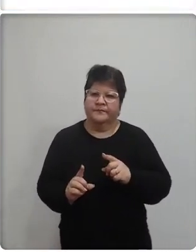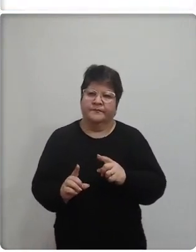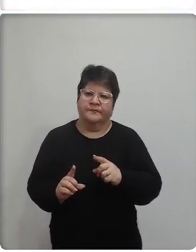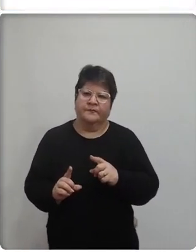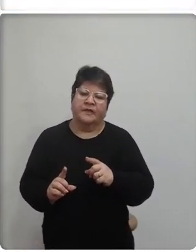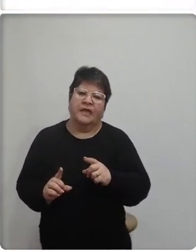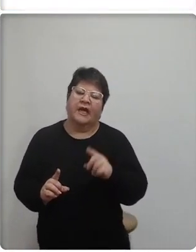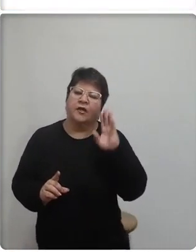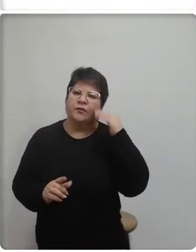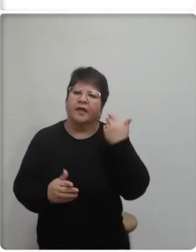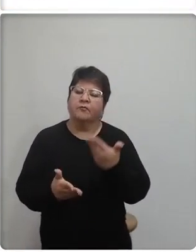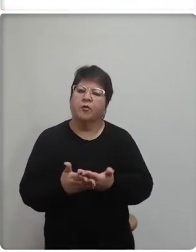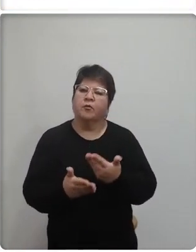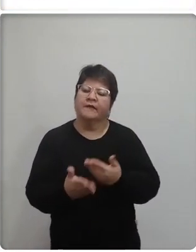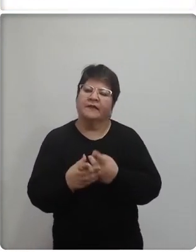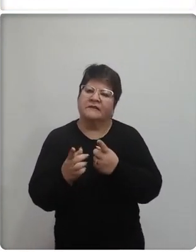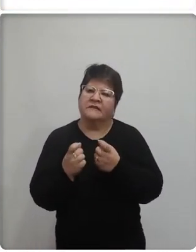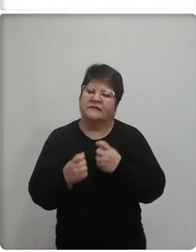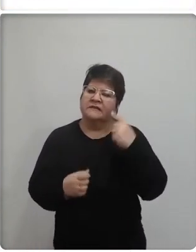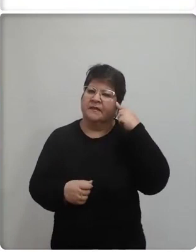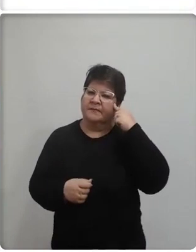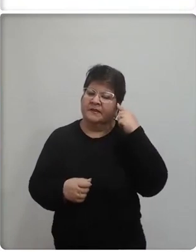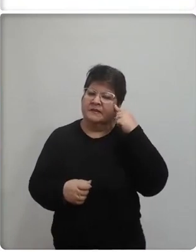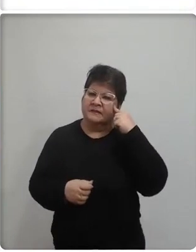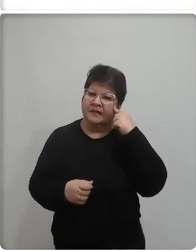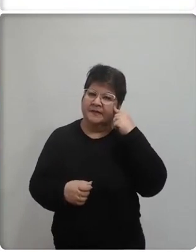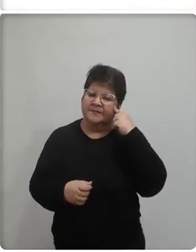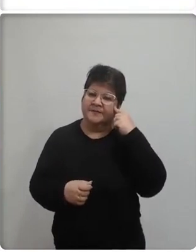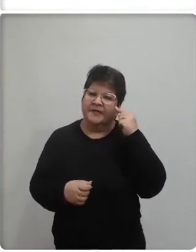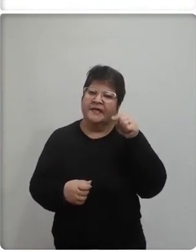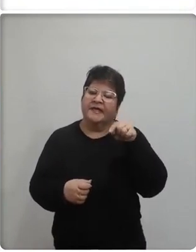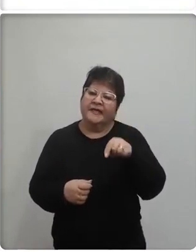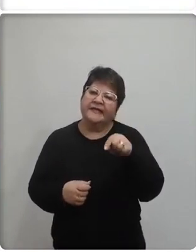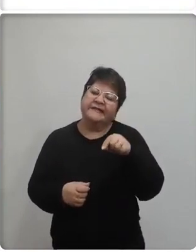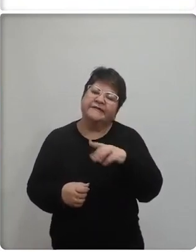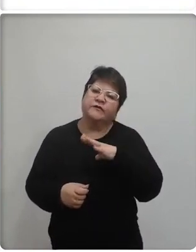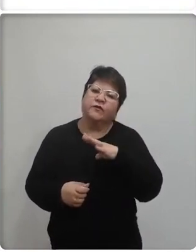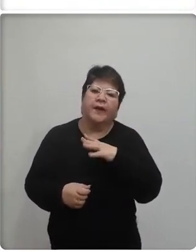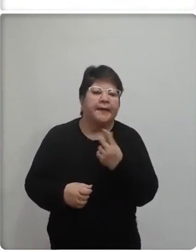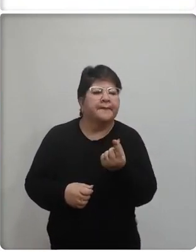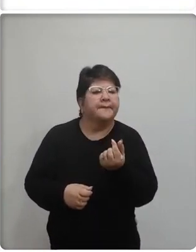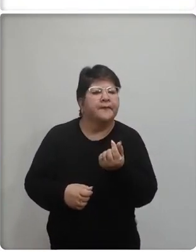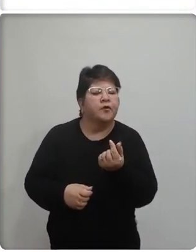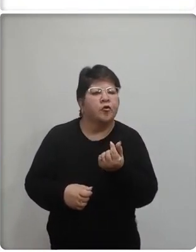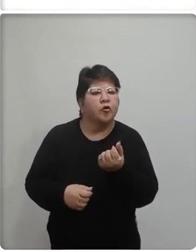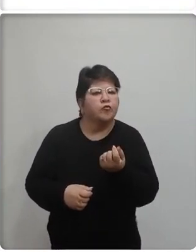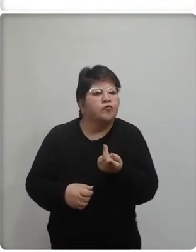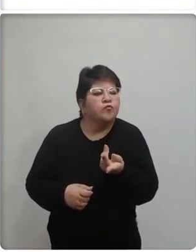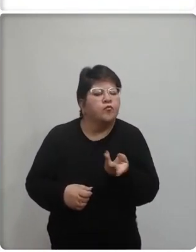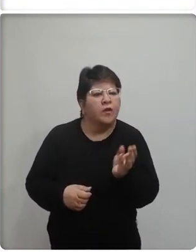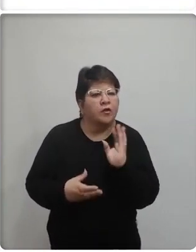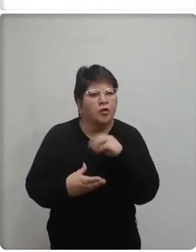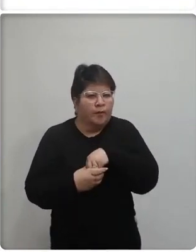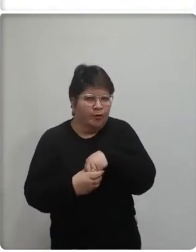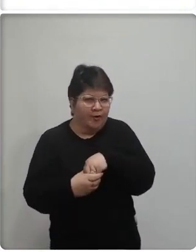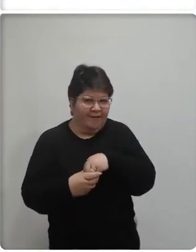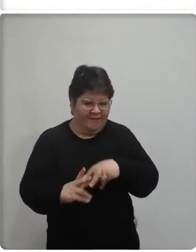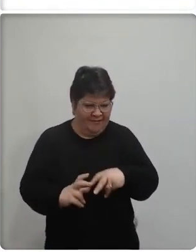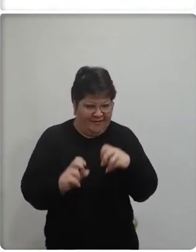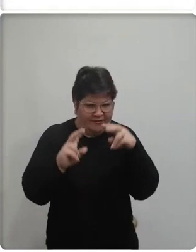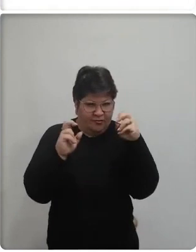pensarla, que si también ya tiene el estudio de costo de cuánto saldría incorporar esto a la